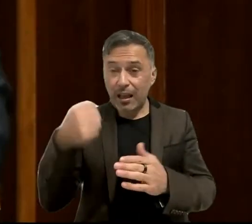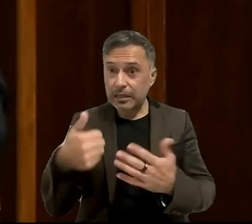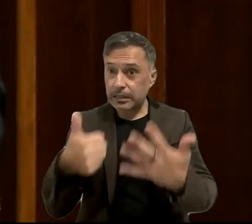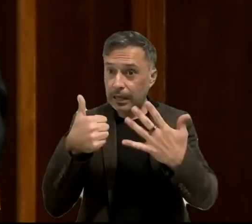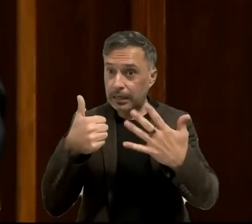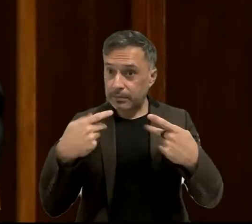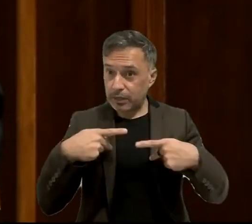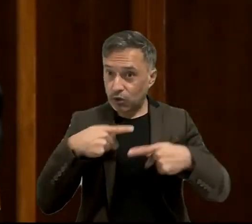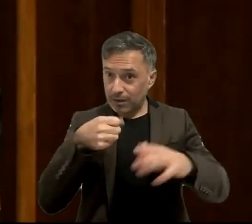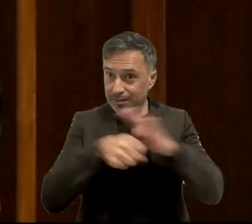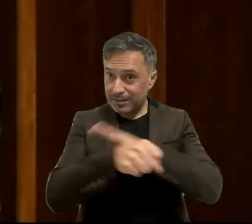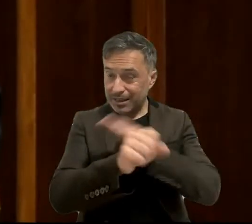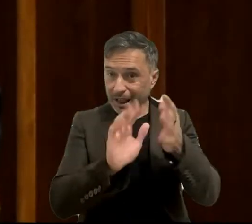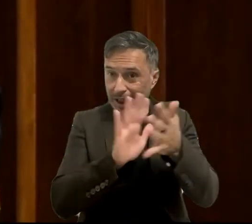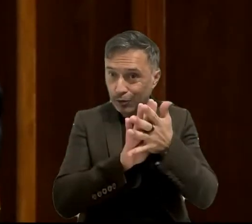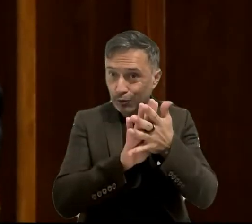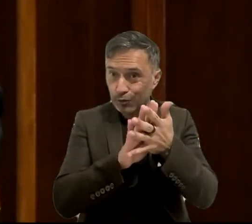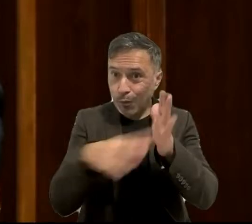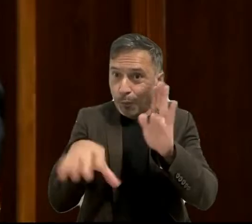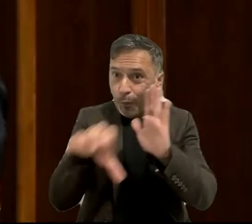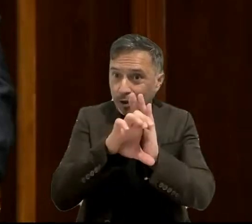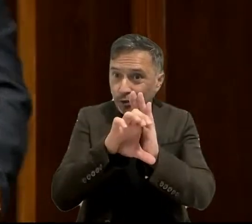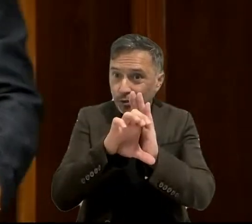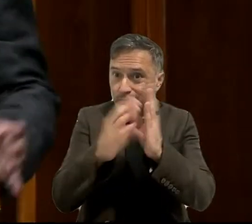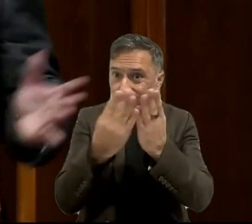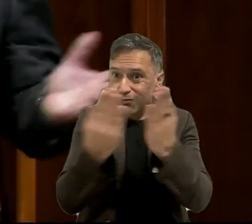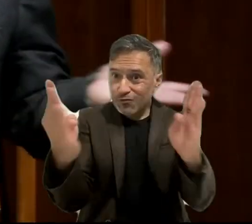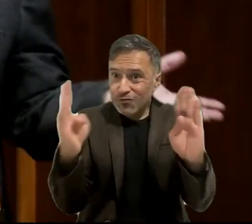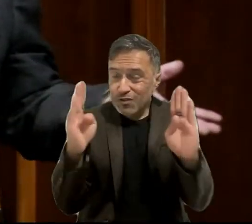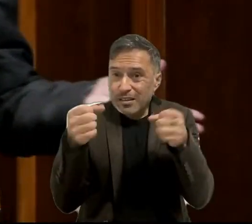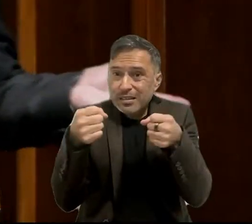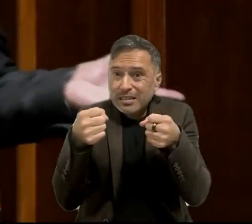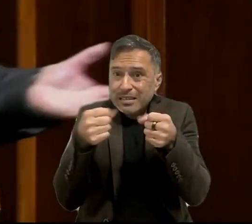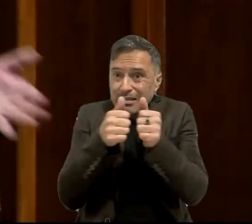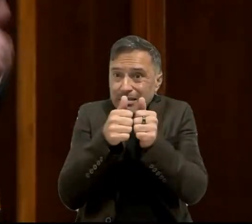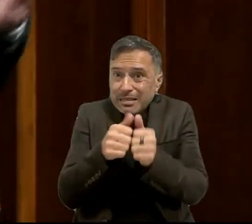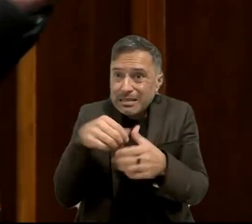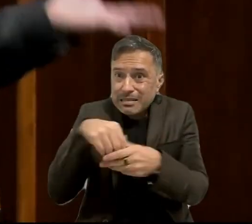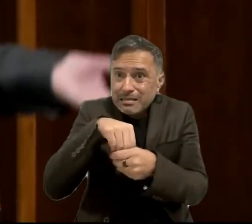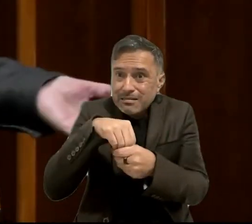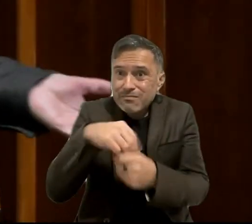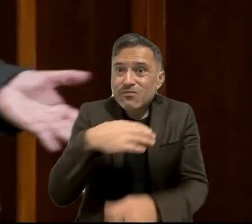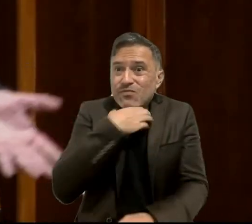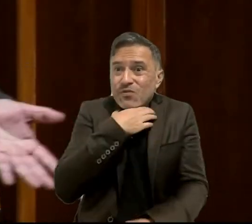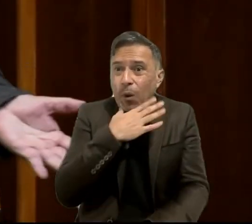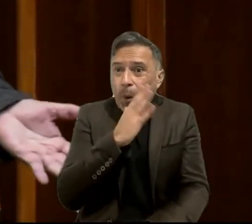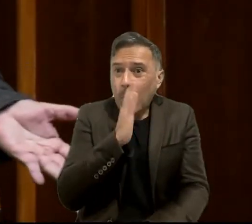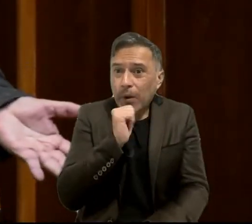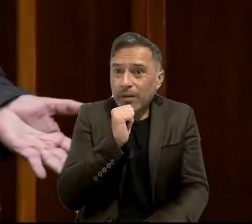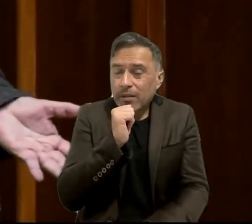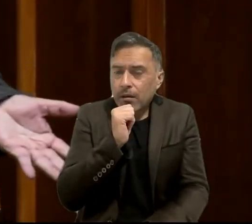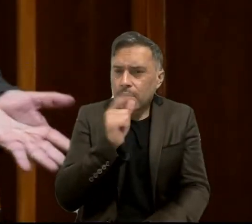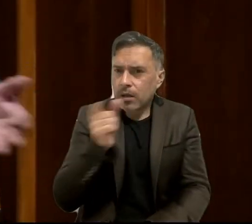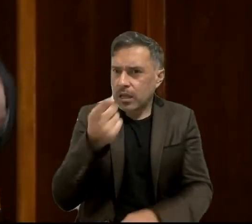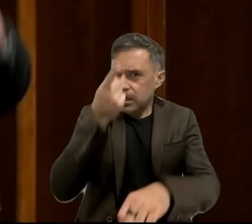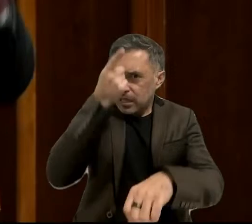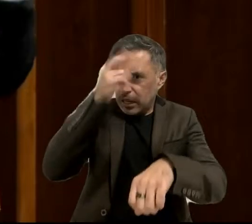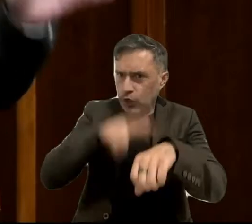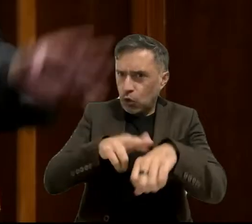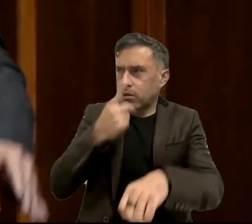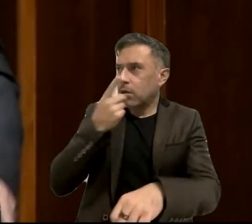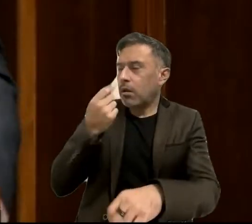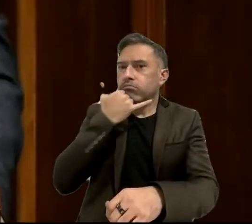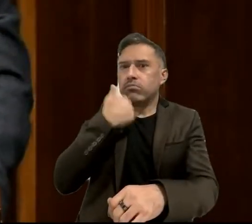en una celda. Y el director de reclusorios va a decir, ¿cómo quieren que haga eso? Si tengo 30